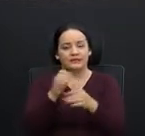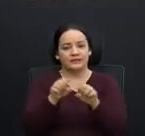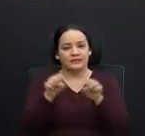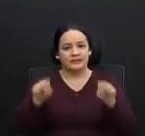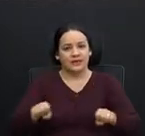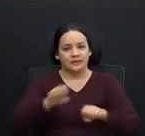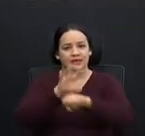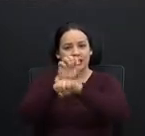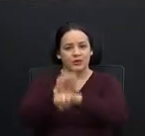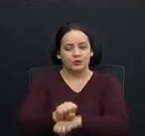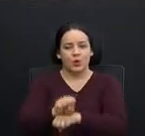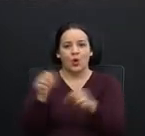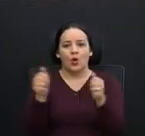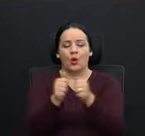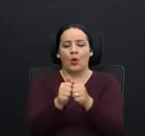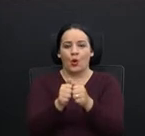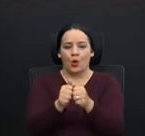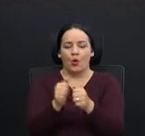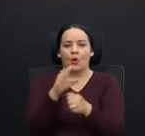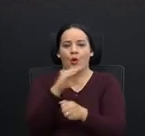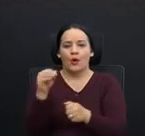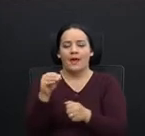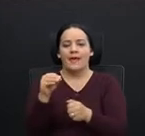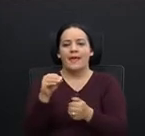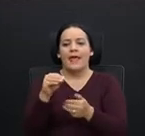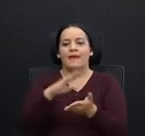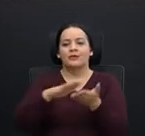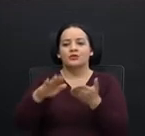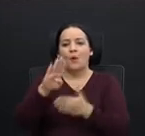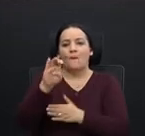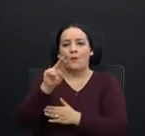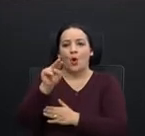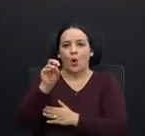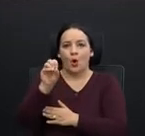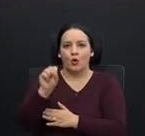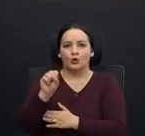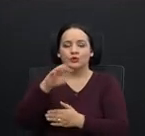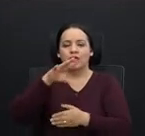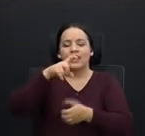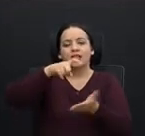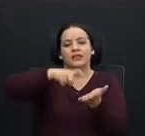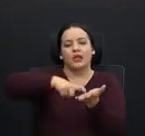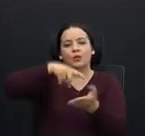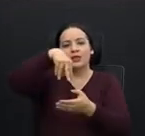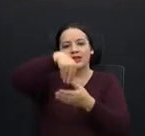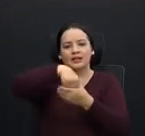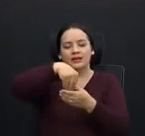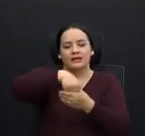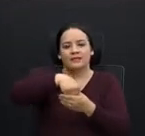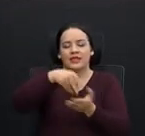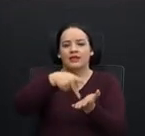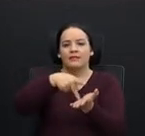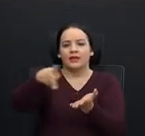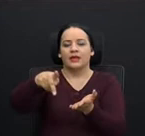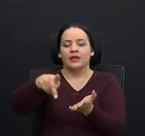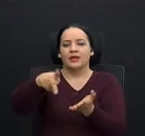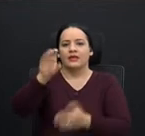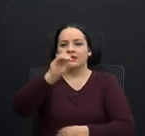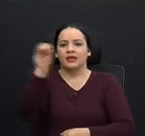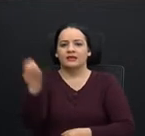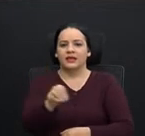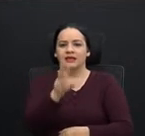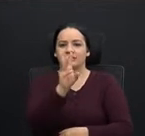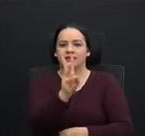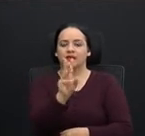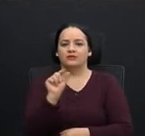bonos y en deuda interna, resulta que se está pagando una tasa del